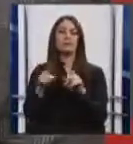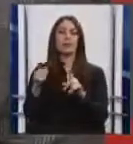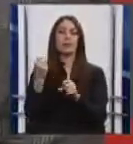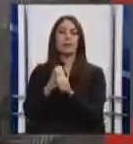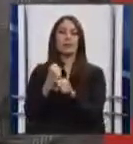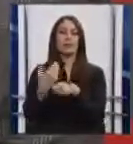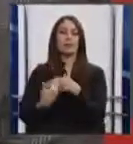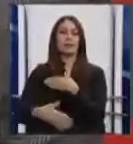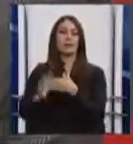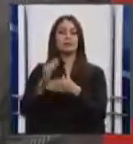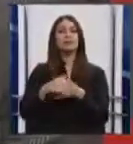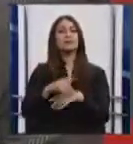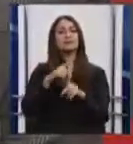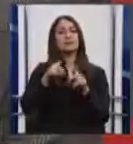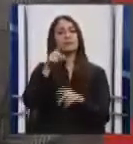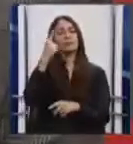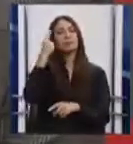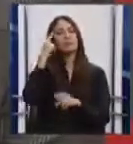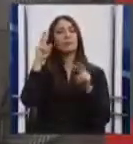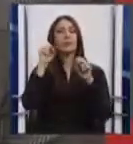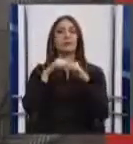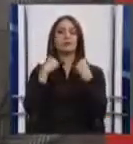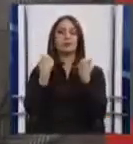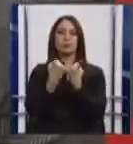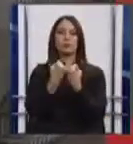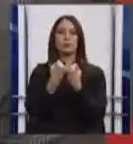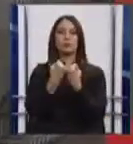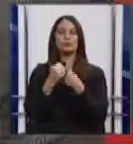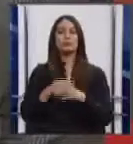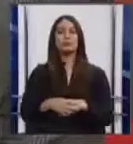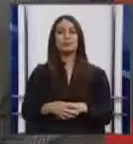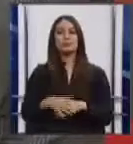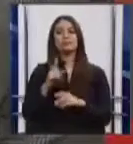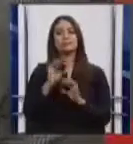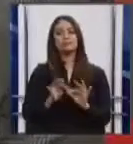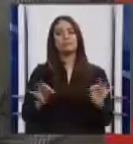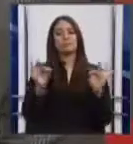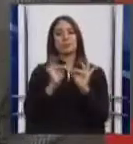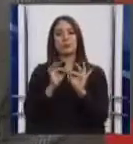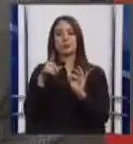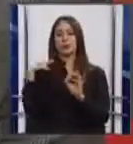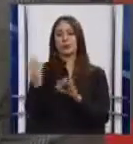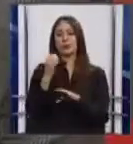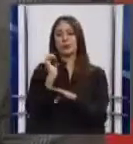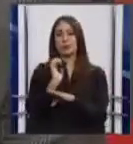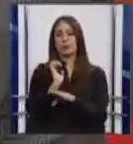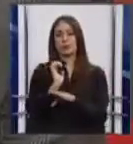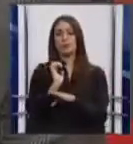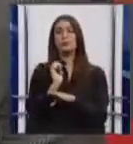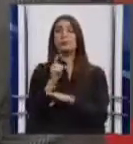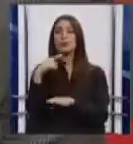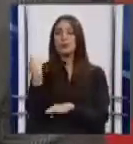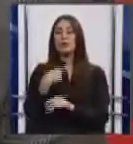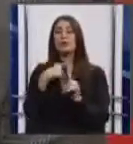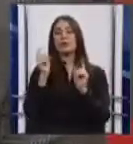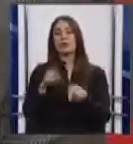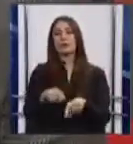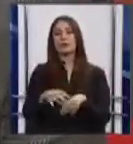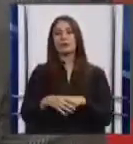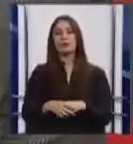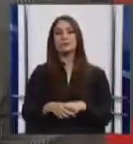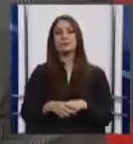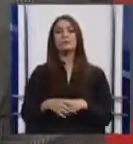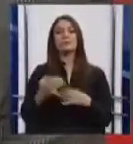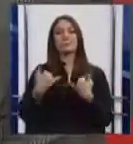empleo. La conciencia social que tiene este grupo de empresarios importante a nivel nacional es que nosotros estamos dispuestos a